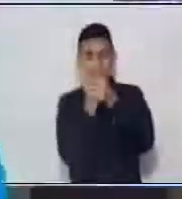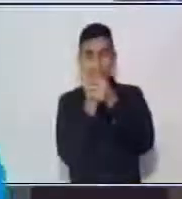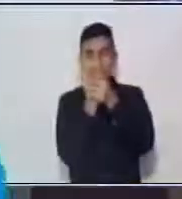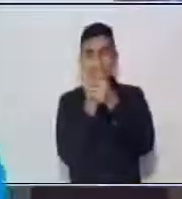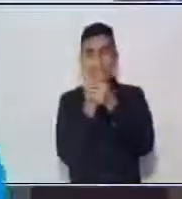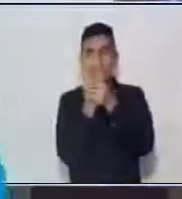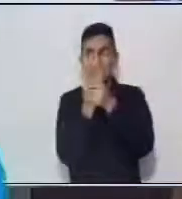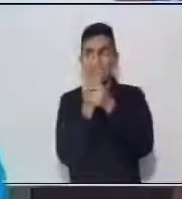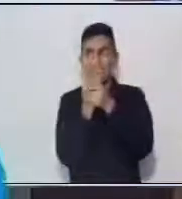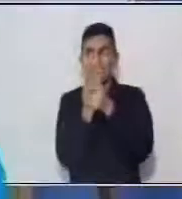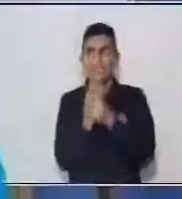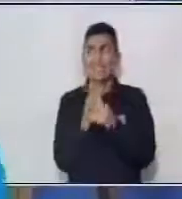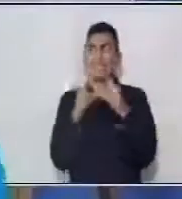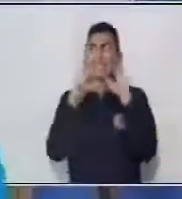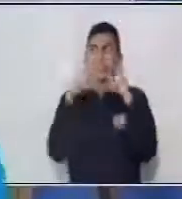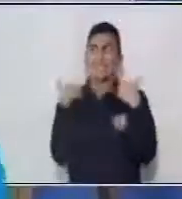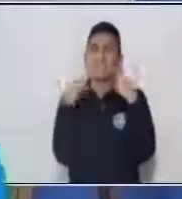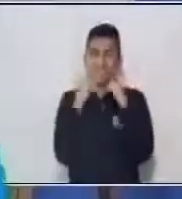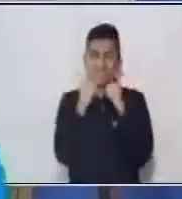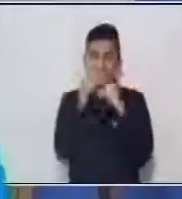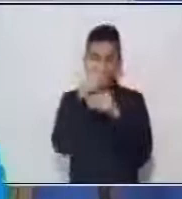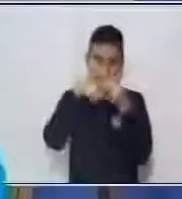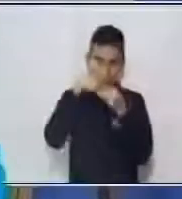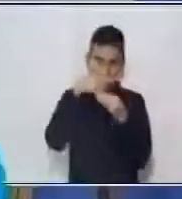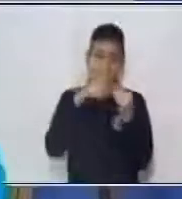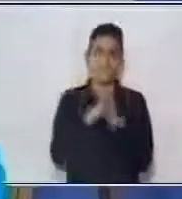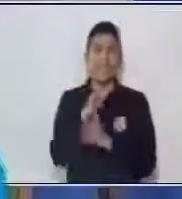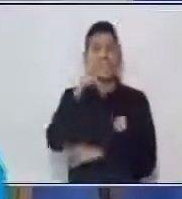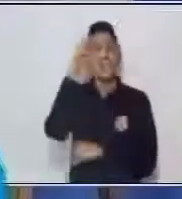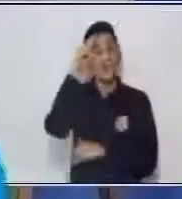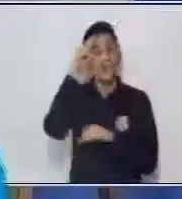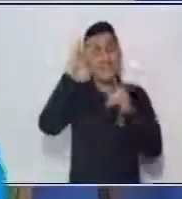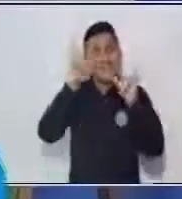todo, cuida tu salud y también la de tu familia.